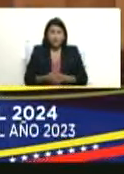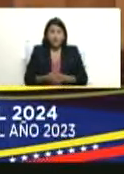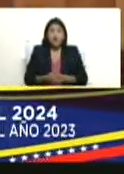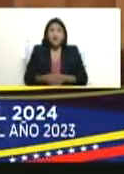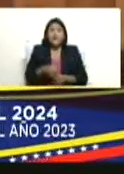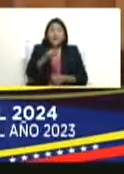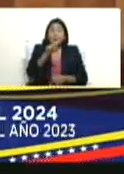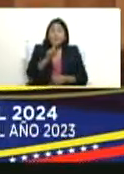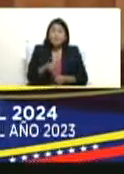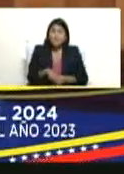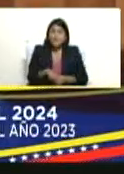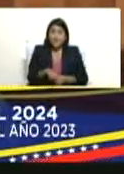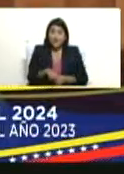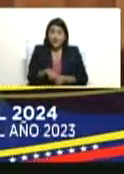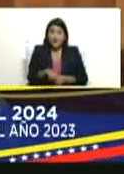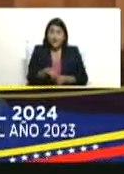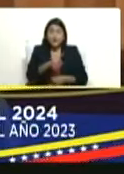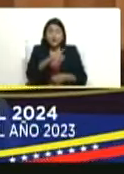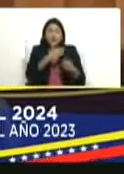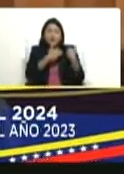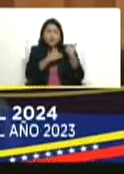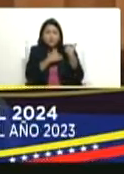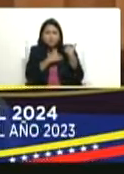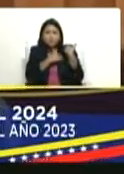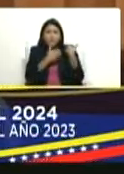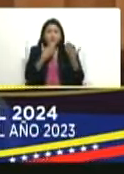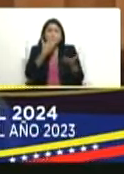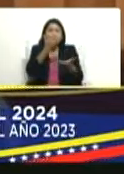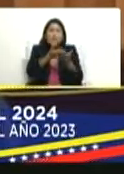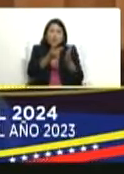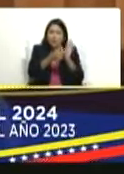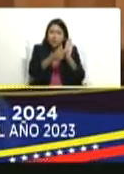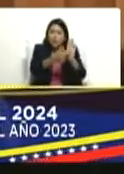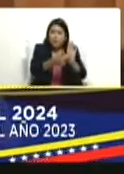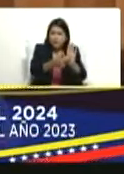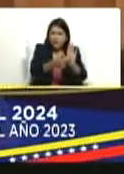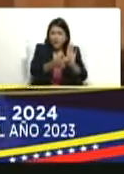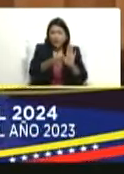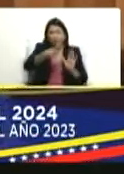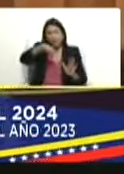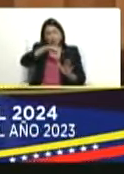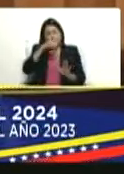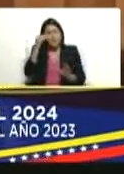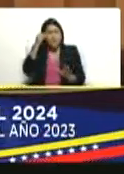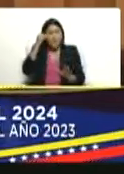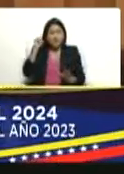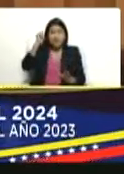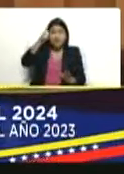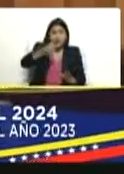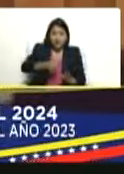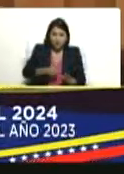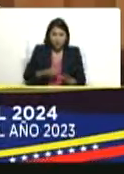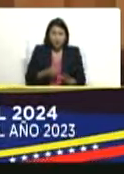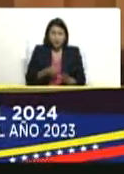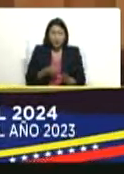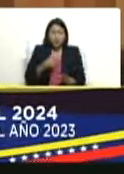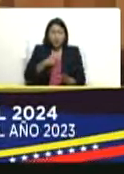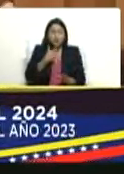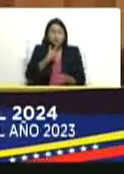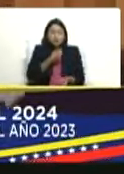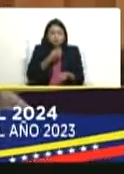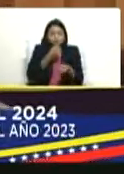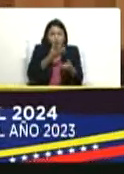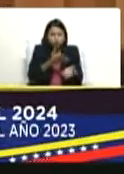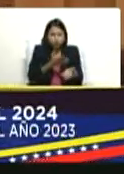También en las tareas planteadas que hemos venido reflexionando y tomando, le comentaba a